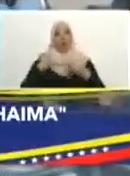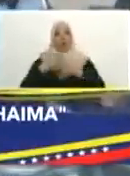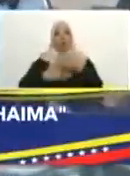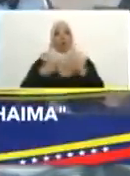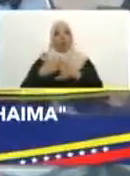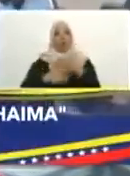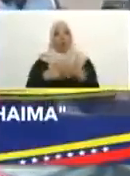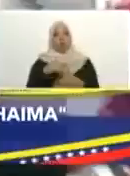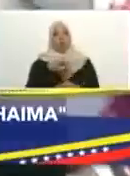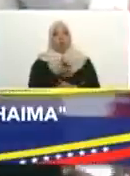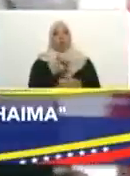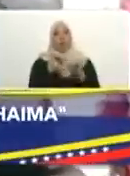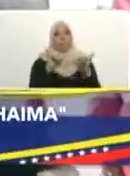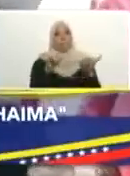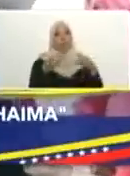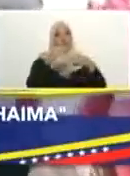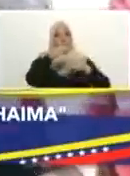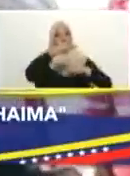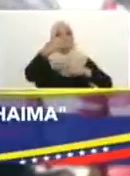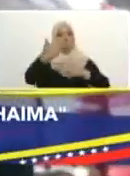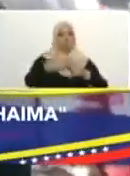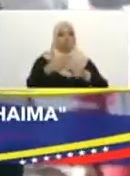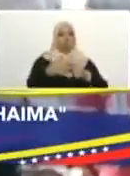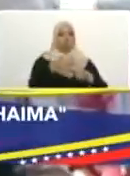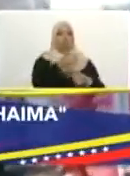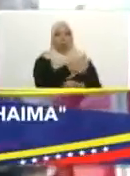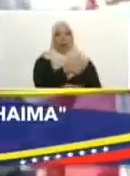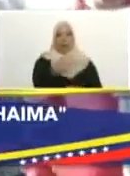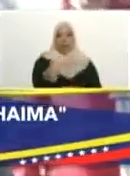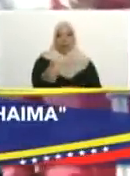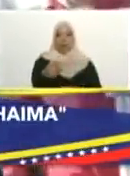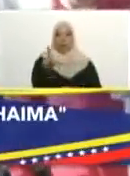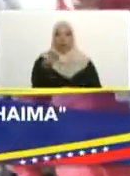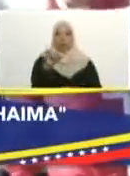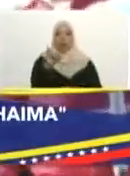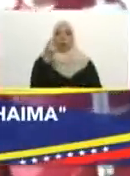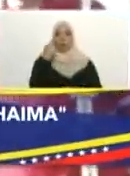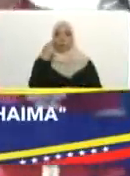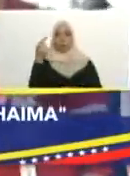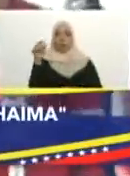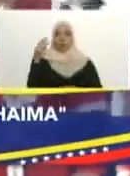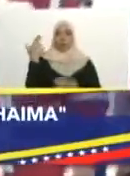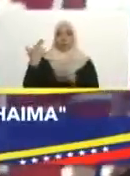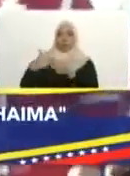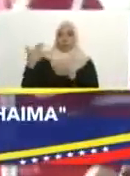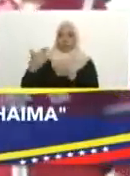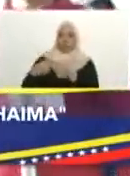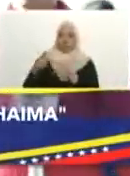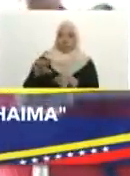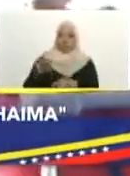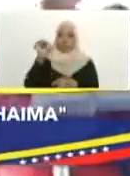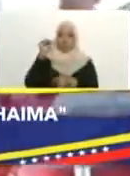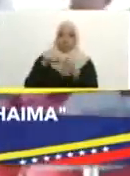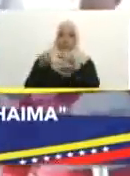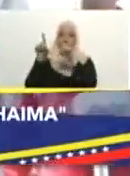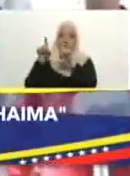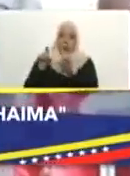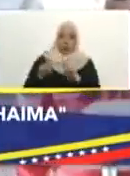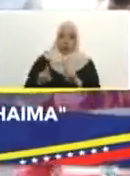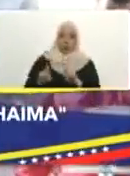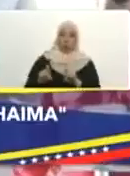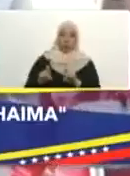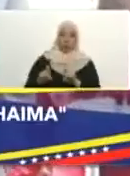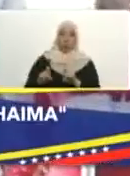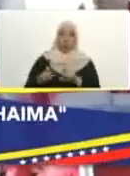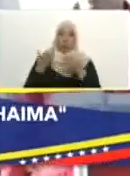y la optimización del mismo pozo. Correcto. Acá vamos a realizar lo que es una toma de muestra. Vamos a realizarlo, pues. Tal como Carla tiene ahí. Adelante,